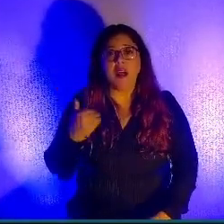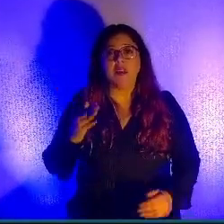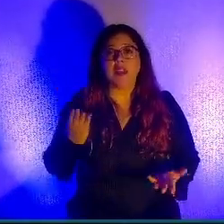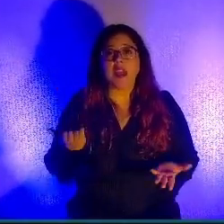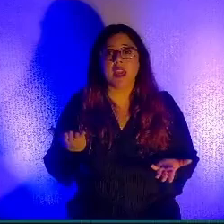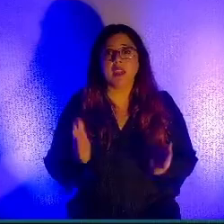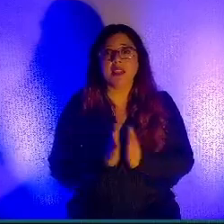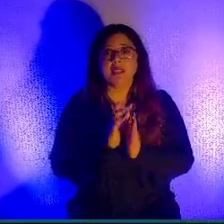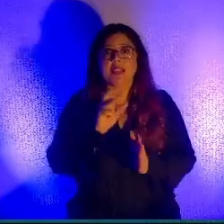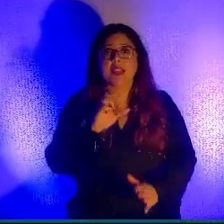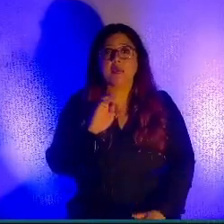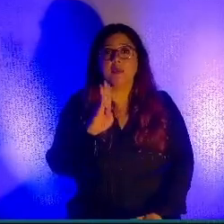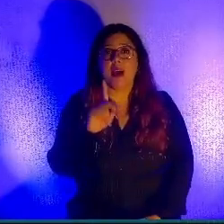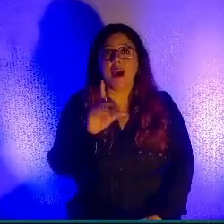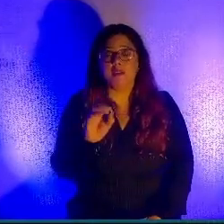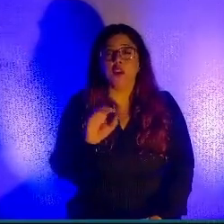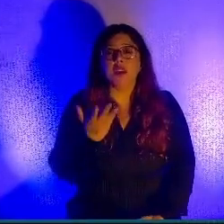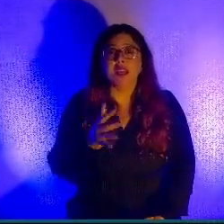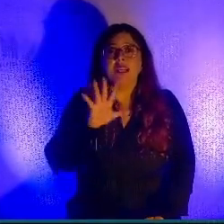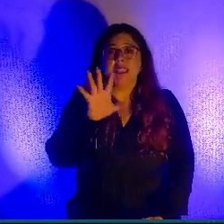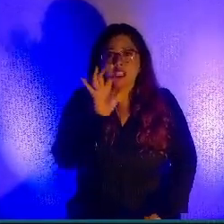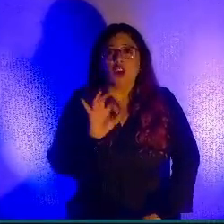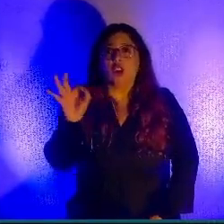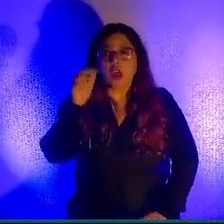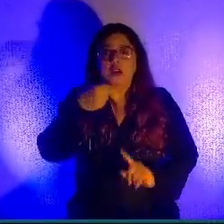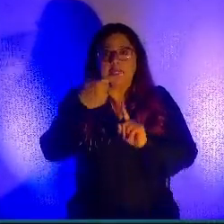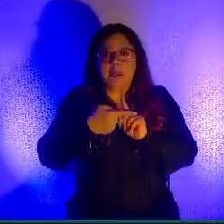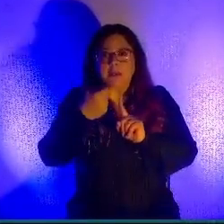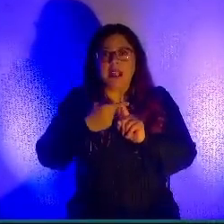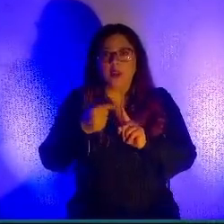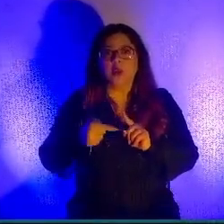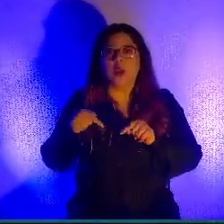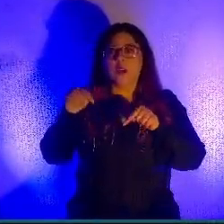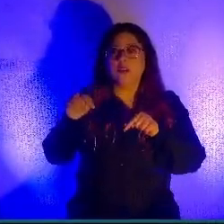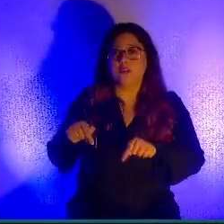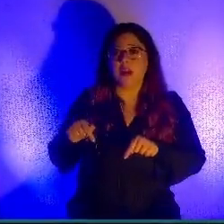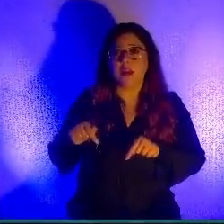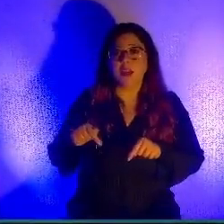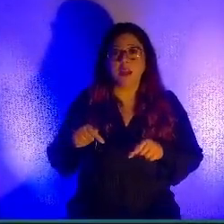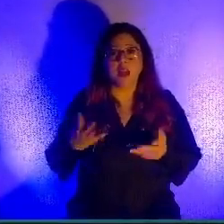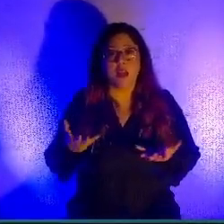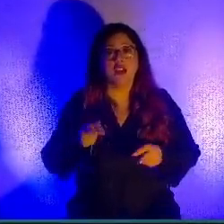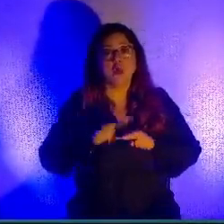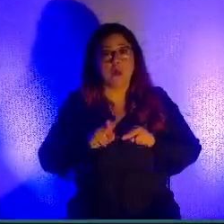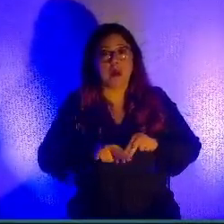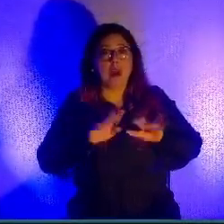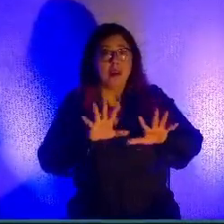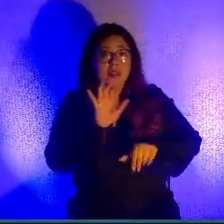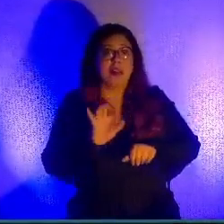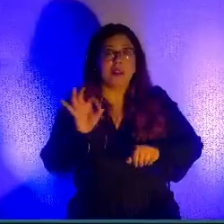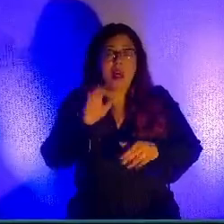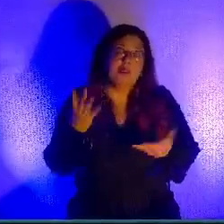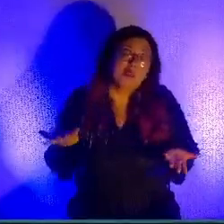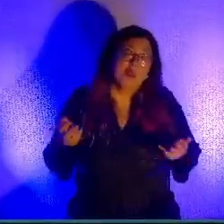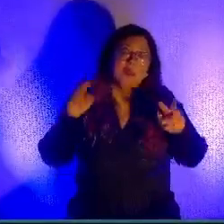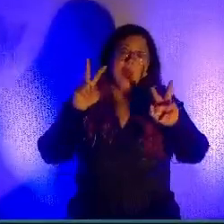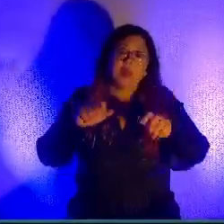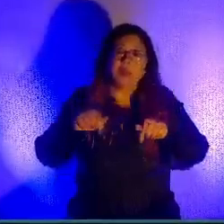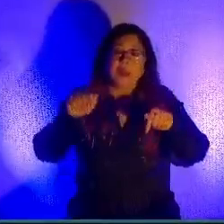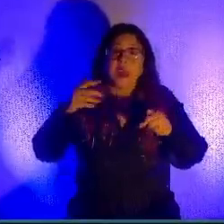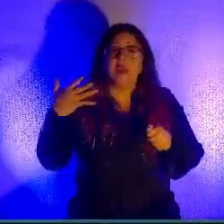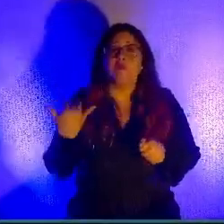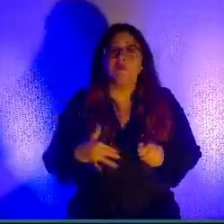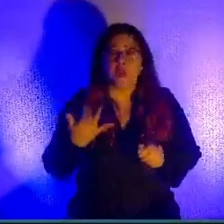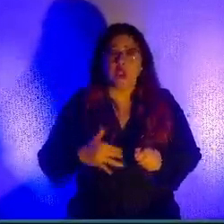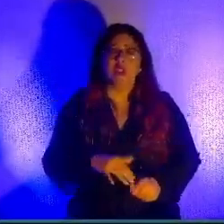5 grad de temper entonces Estoy preparado para Chile 10 grados hoy no Y tenemos un tema super interesante primero que es un evento muy